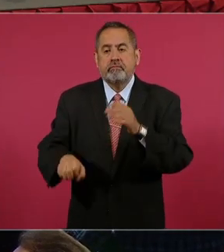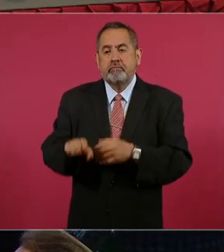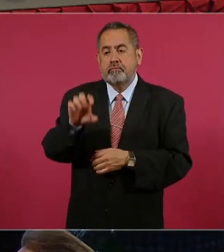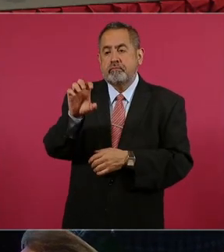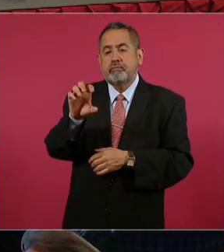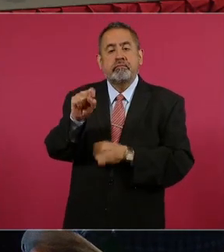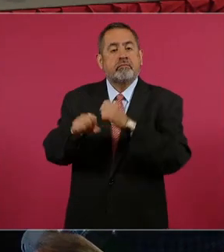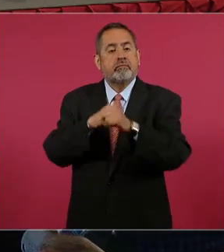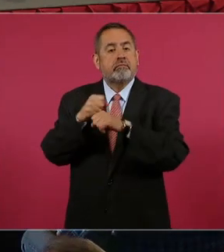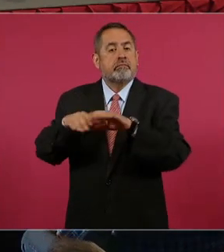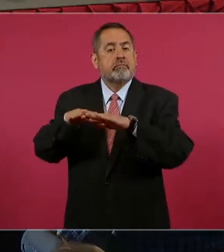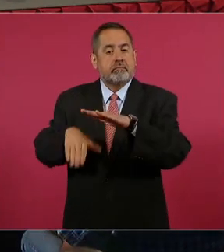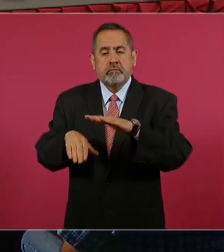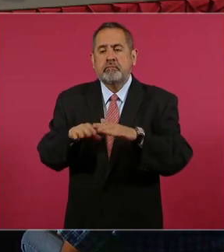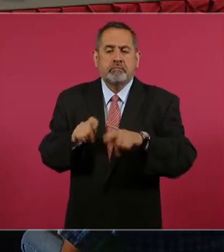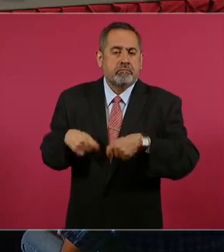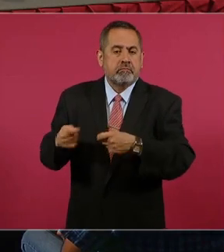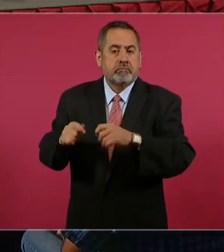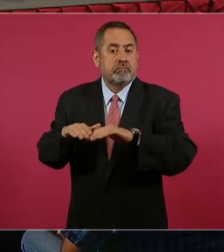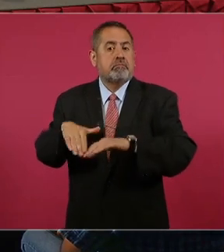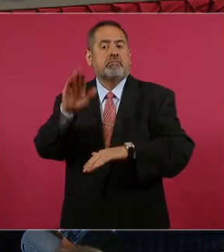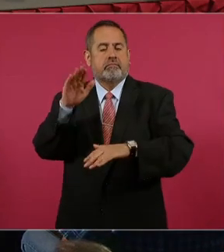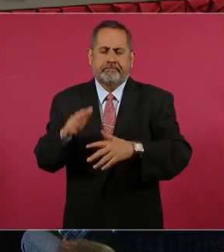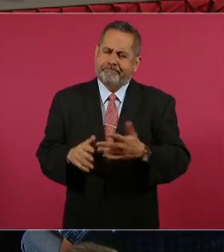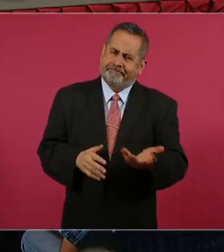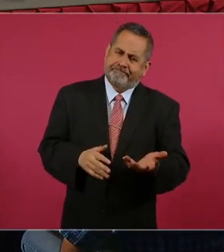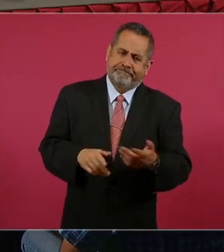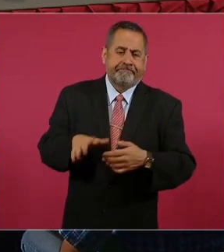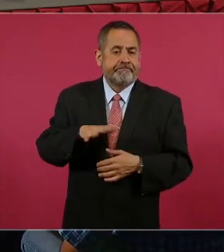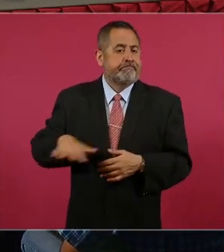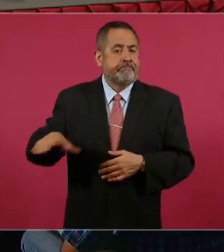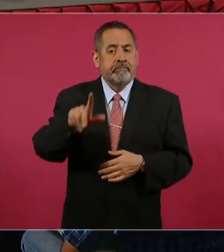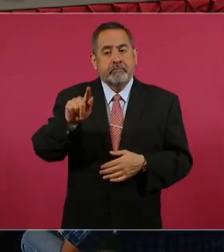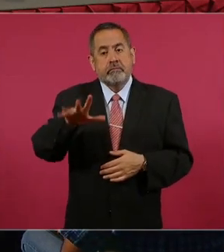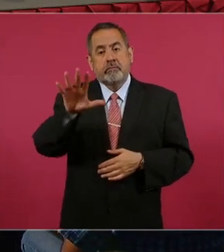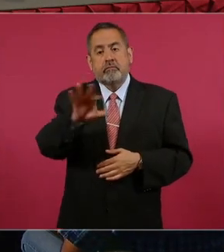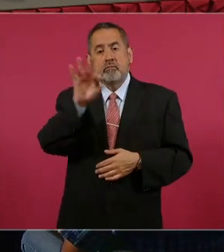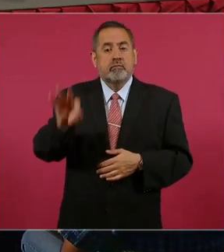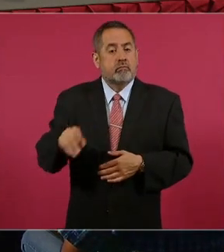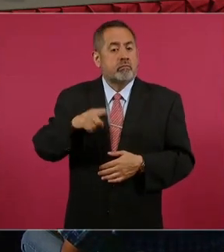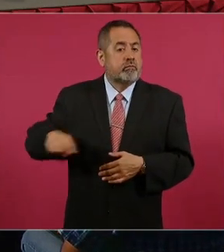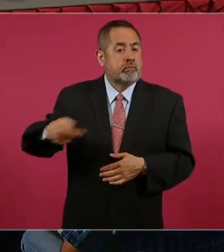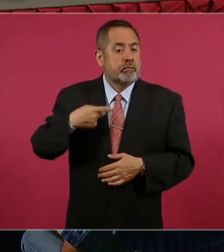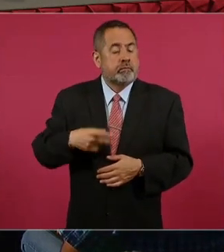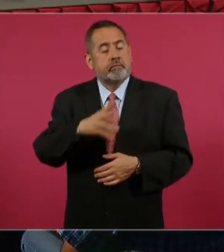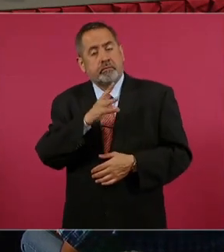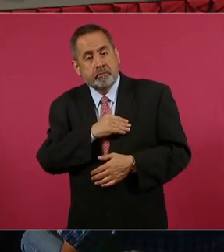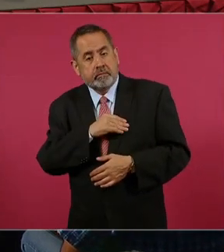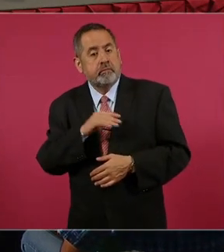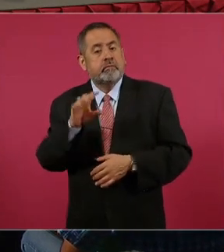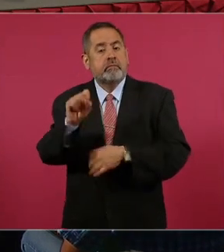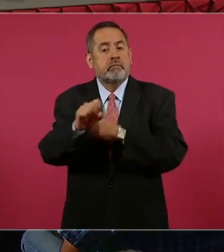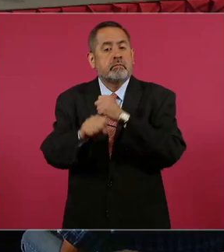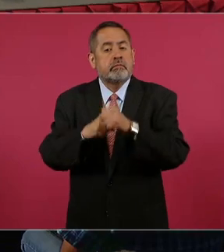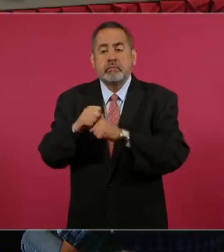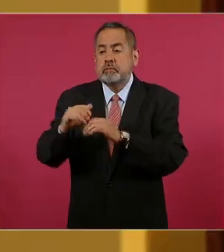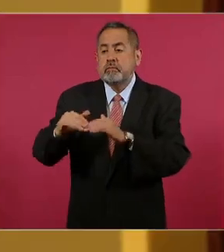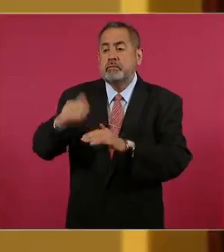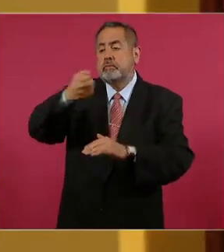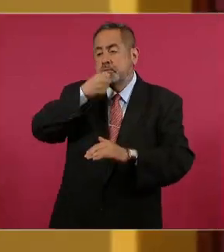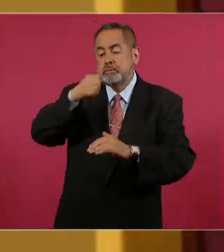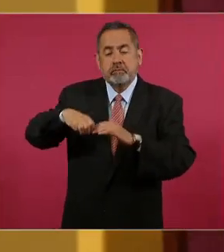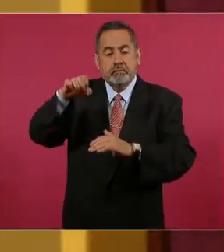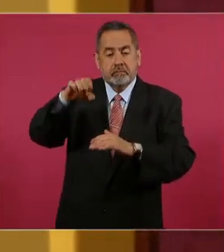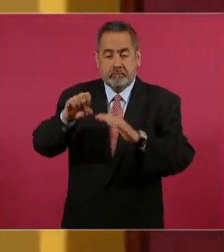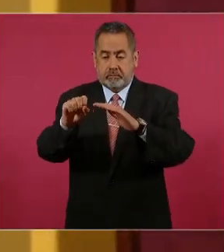pero ocurre que el 75 por ciento de los infartos ocurre de los 60 años en adelante, no